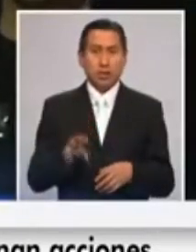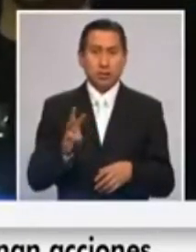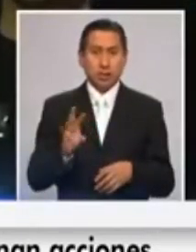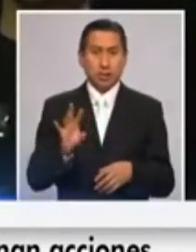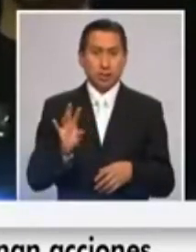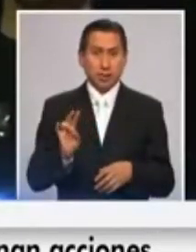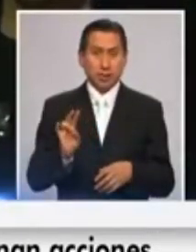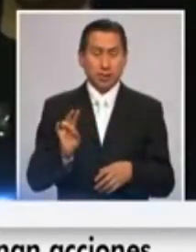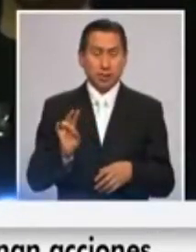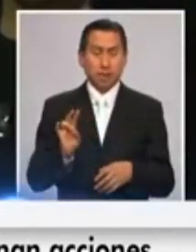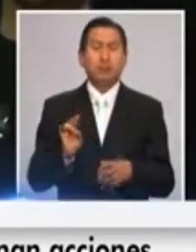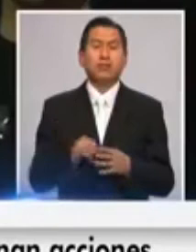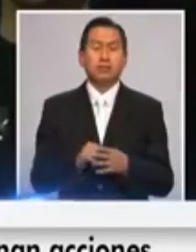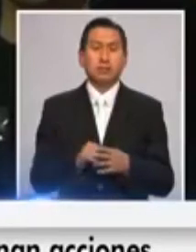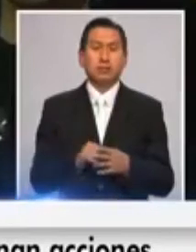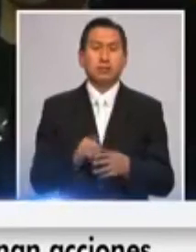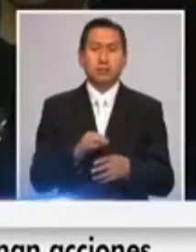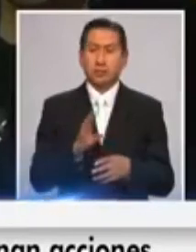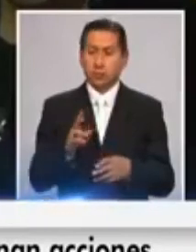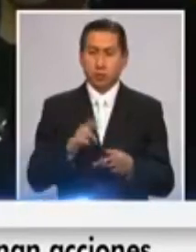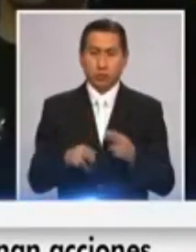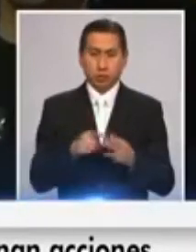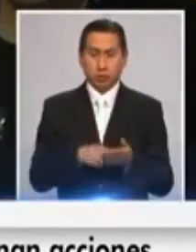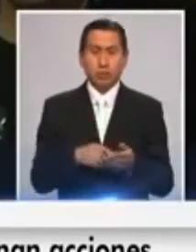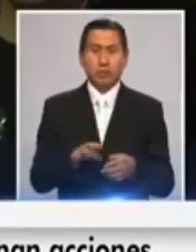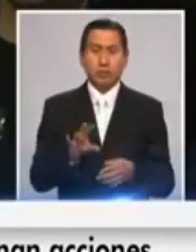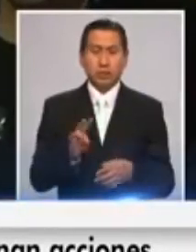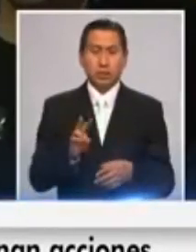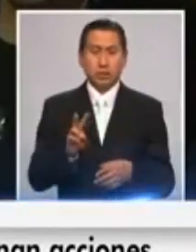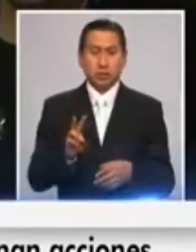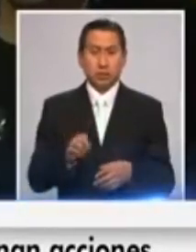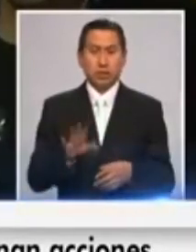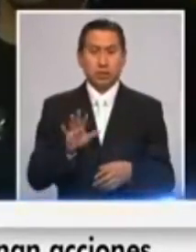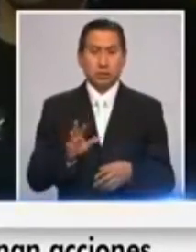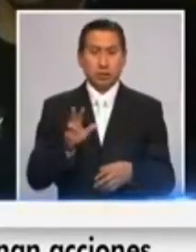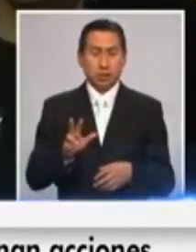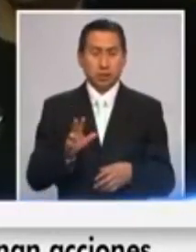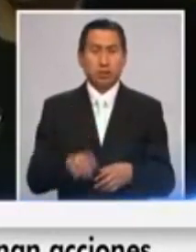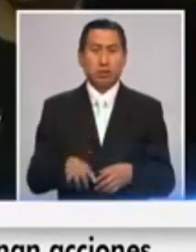7304-0367. También el siguiente número,